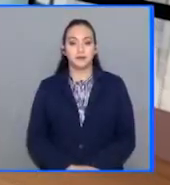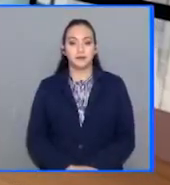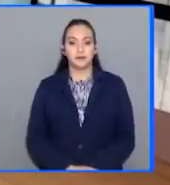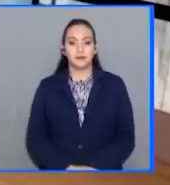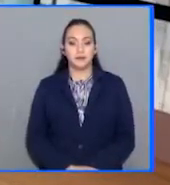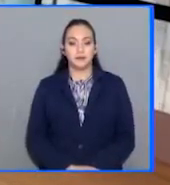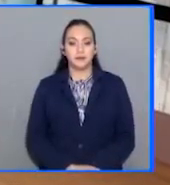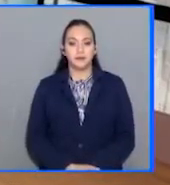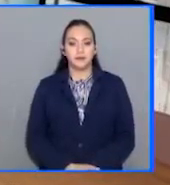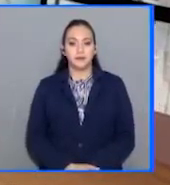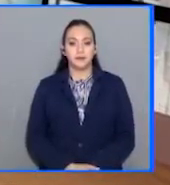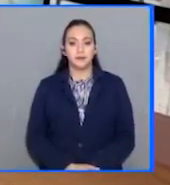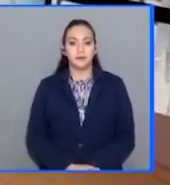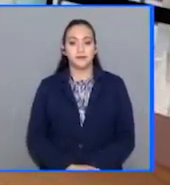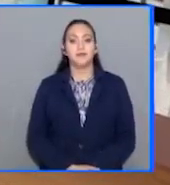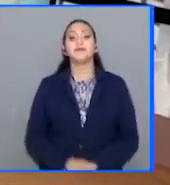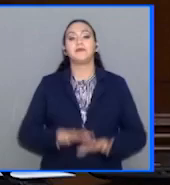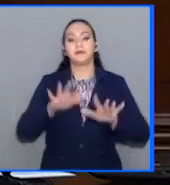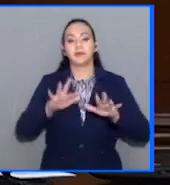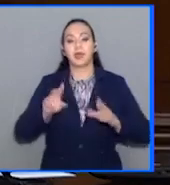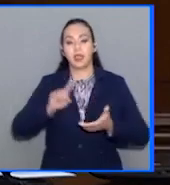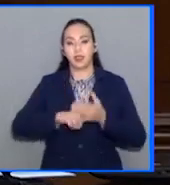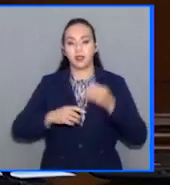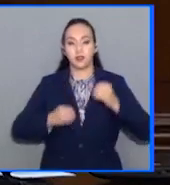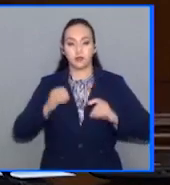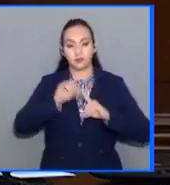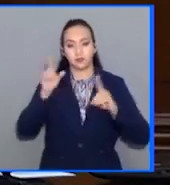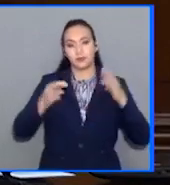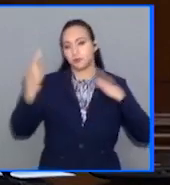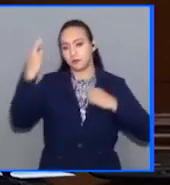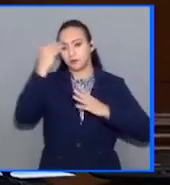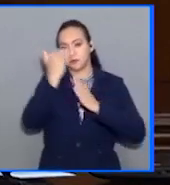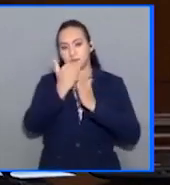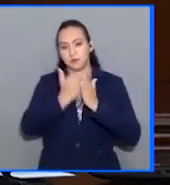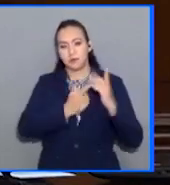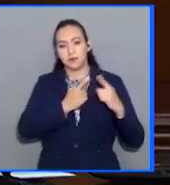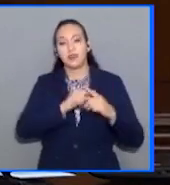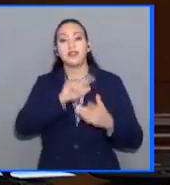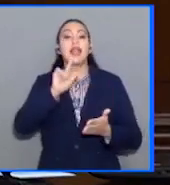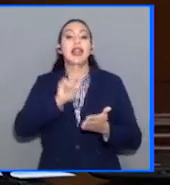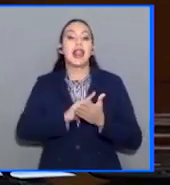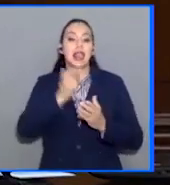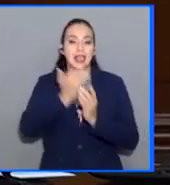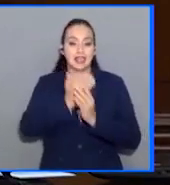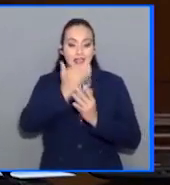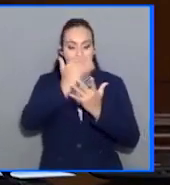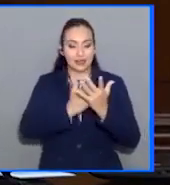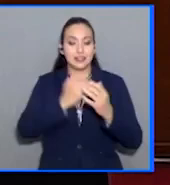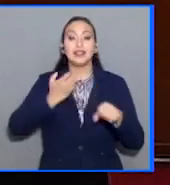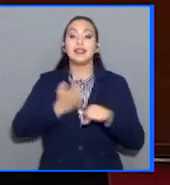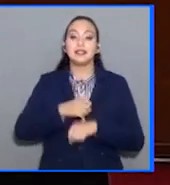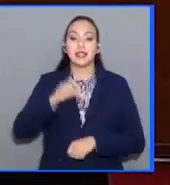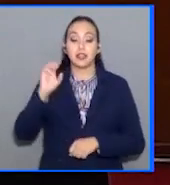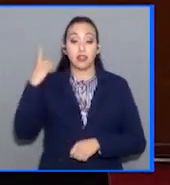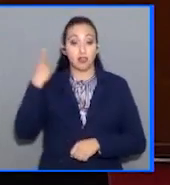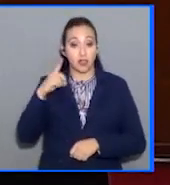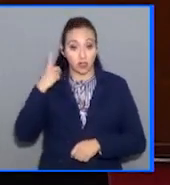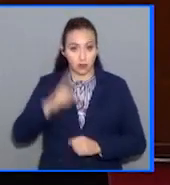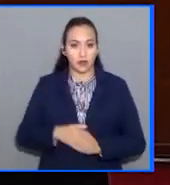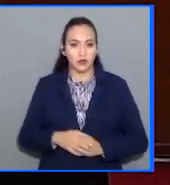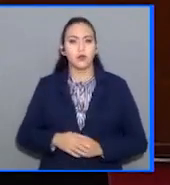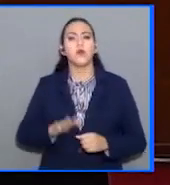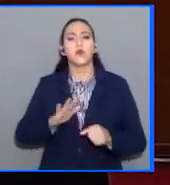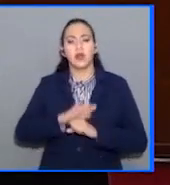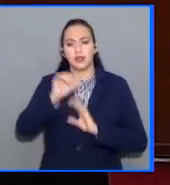El Pleno de la Corte invalidó diversas disposiciones de la Ley de Archivos del Estado de Durango, entre ellas el artículo